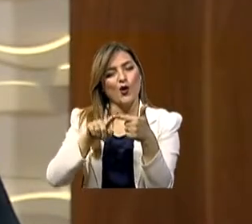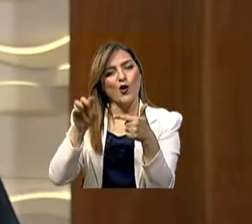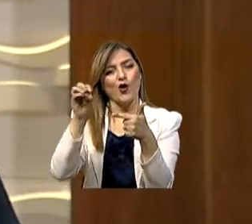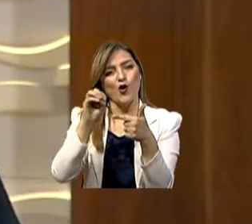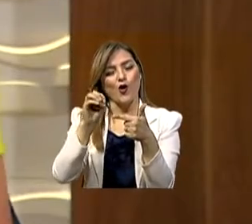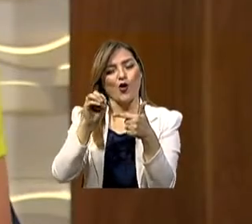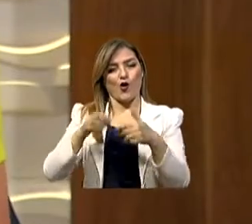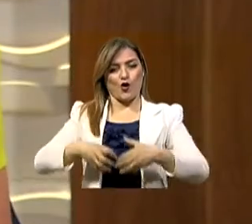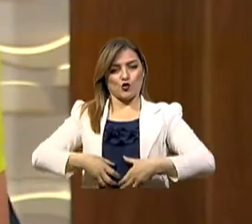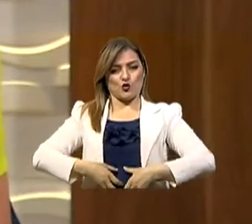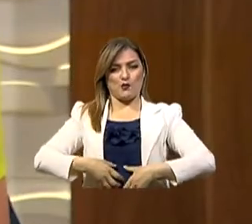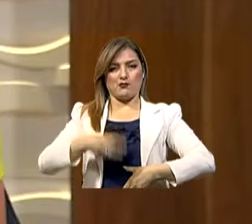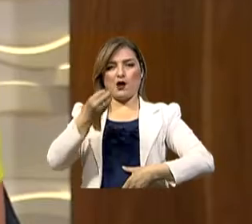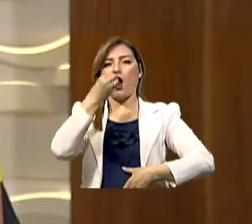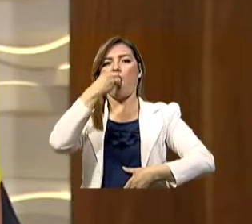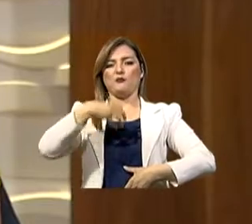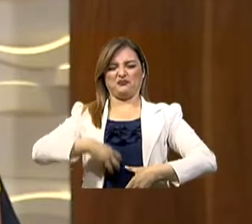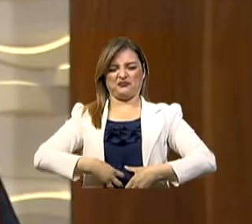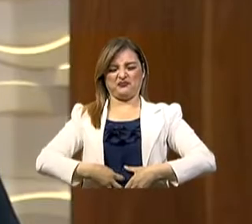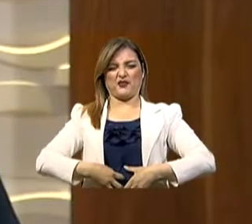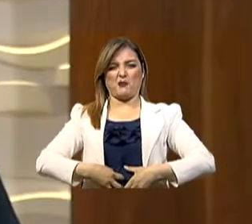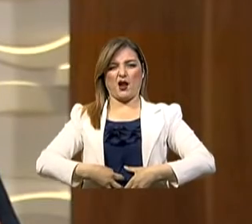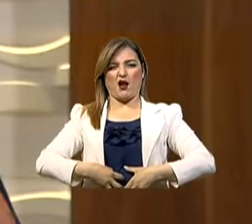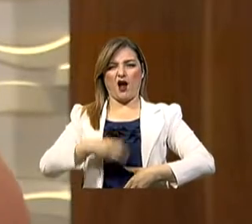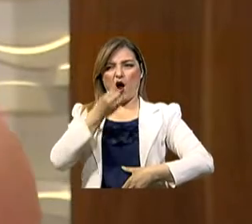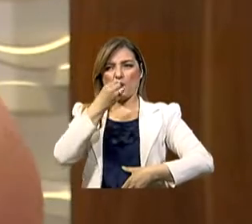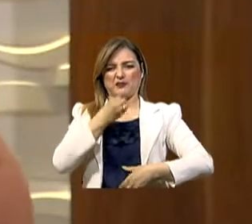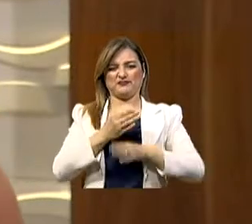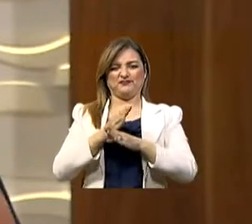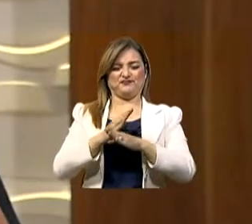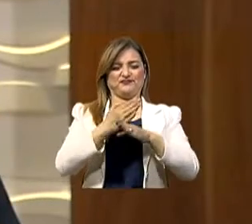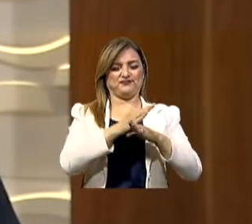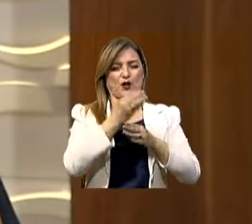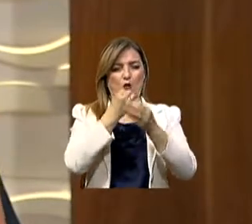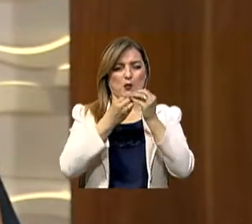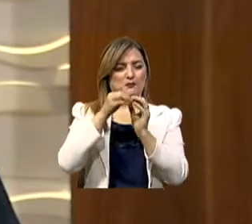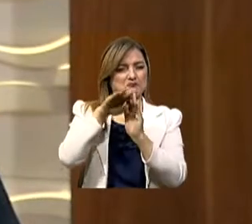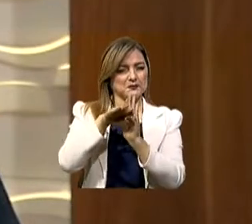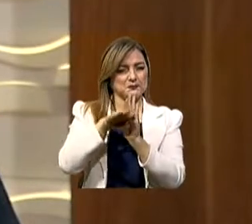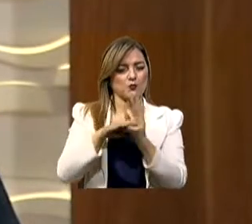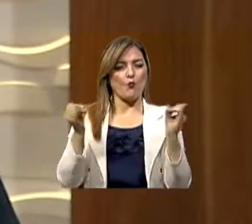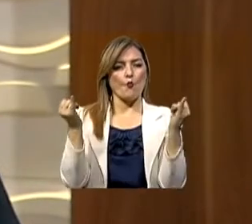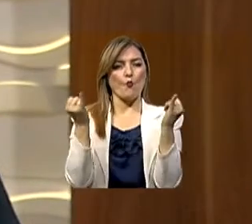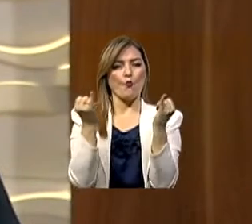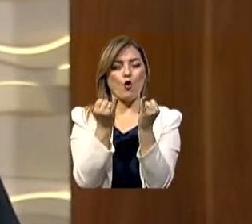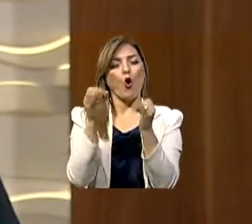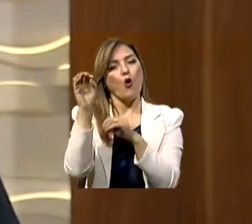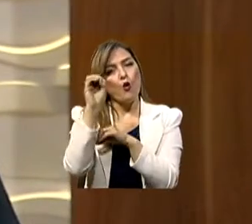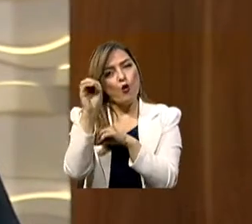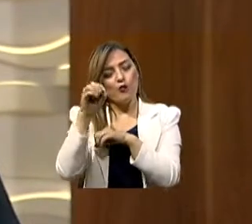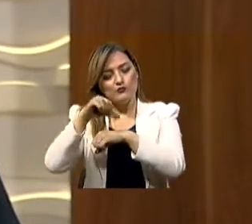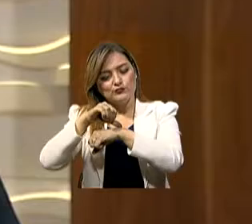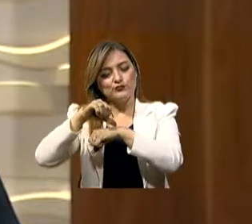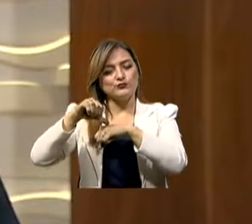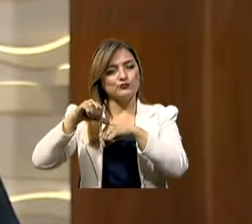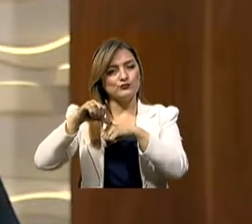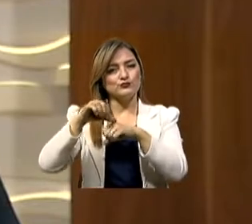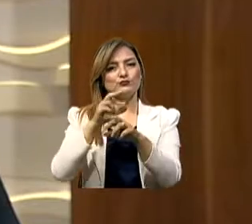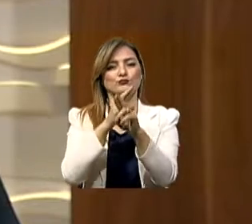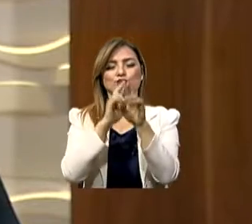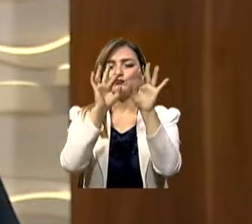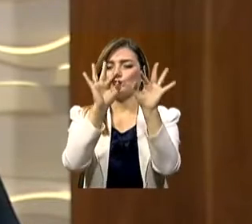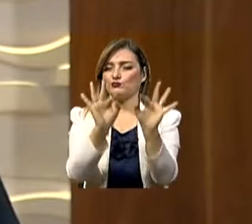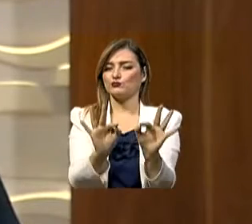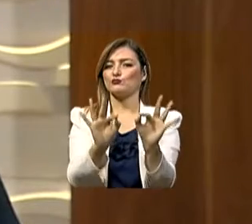balones con las pelotitas dentro del estómago o en casos extremos ya podemos hacer cirugía va a dar una muy buena respuesta